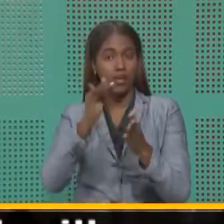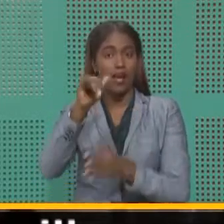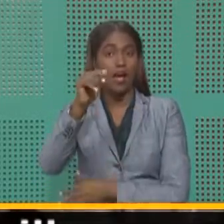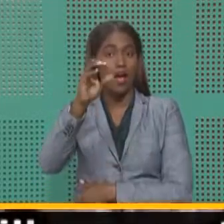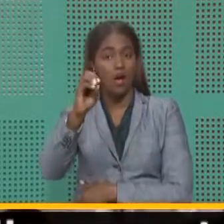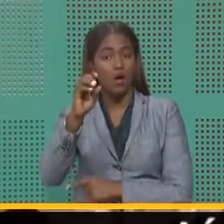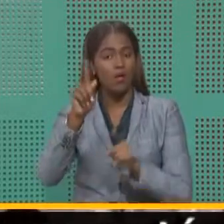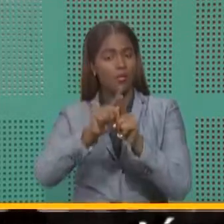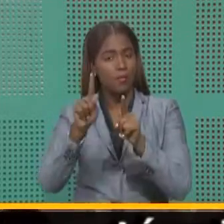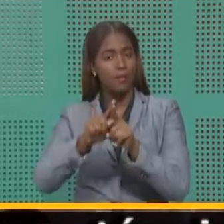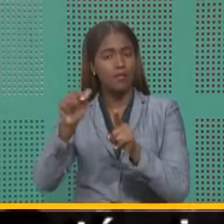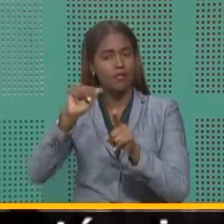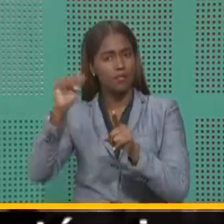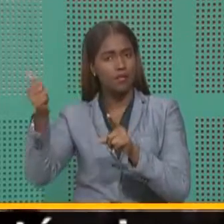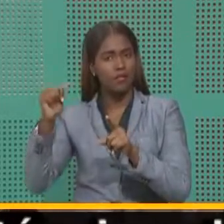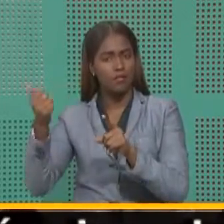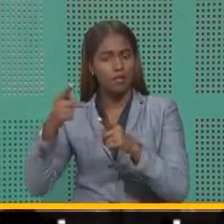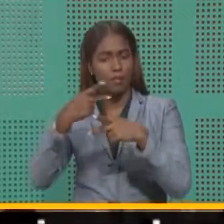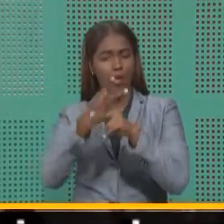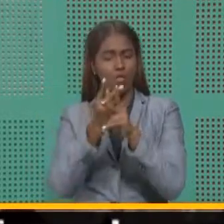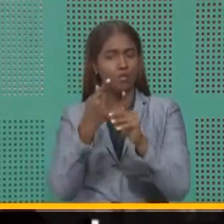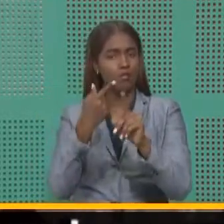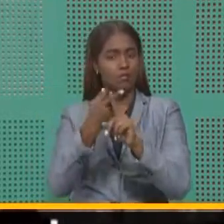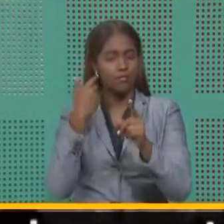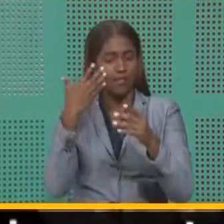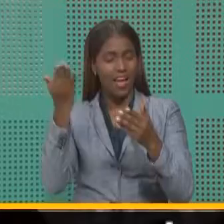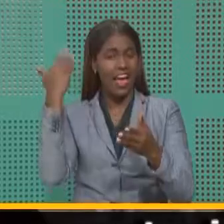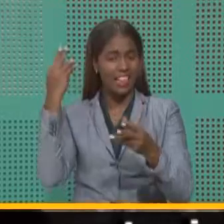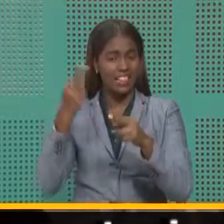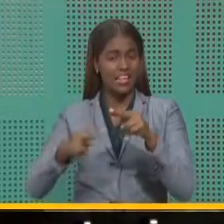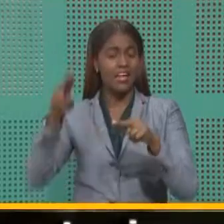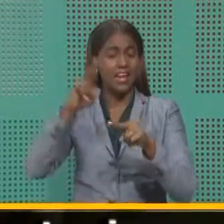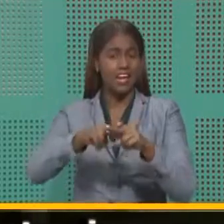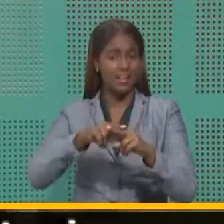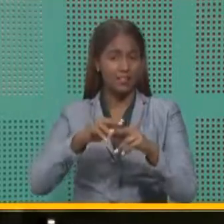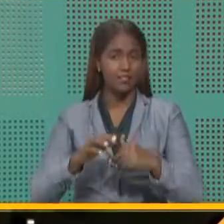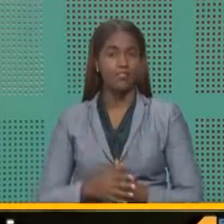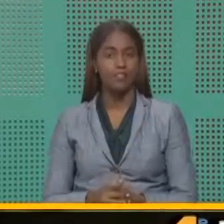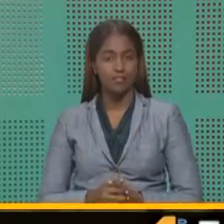los otros productos que habían subido momentáneamente